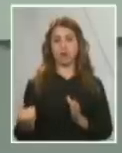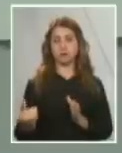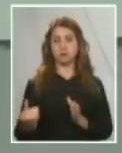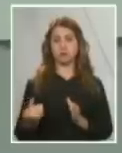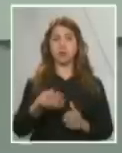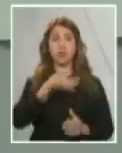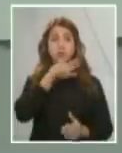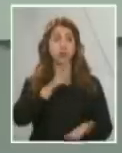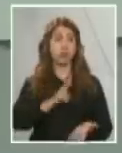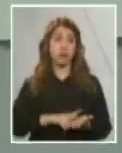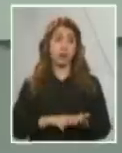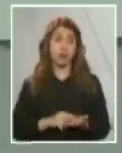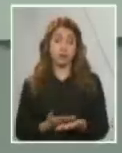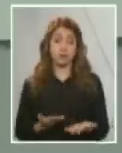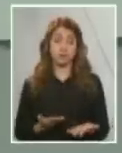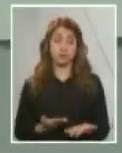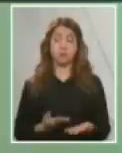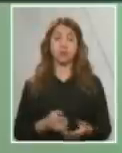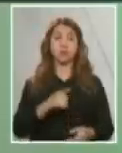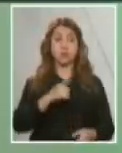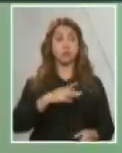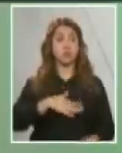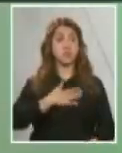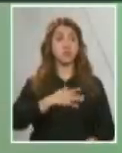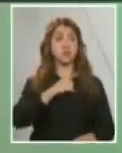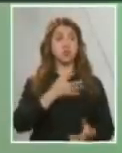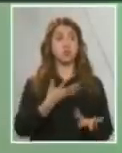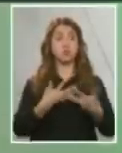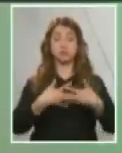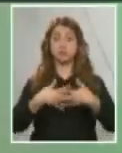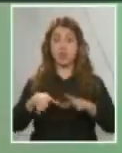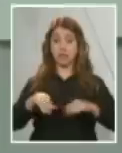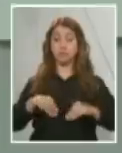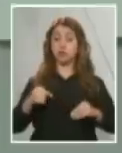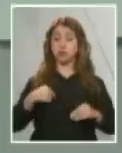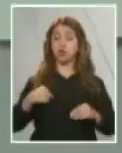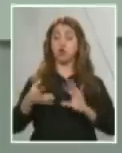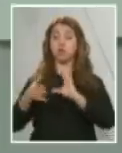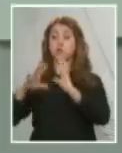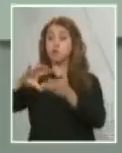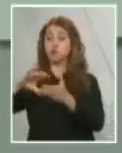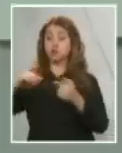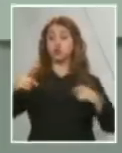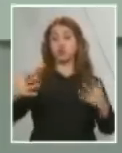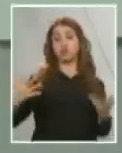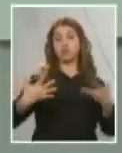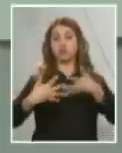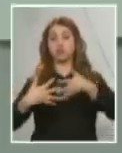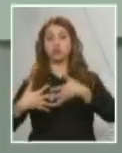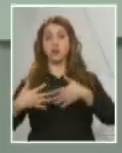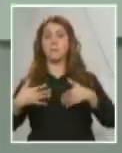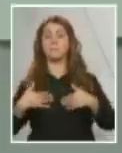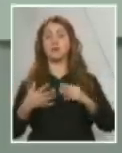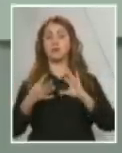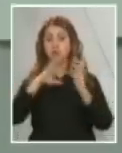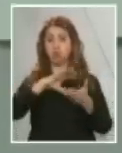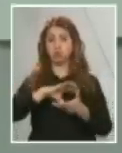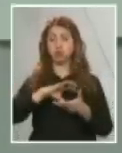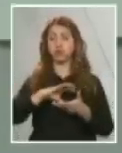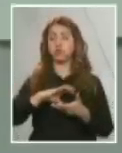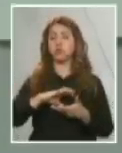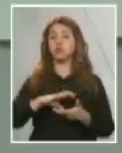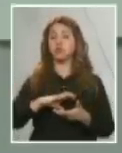Siendo sincera. Esa es la idea. Tú te adaptas. Claro. Yo me adapto a mi propio mundo. Yo